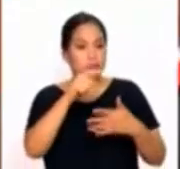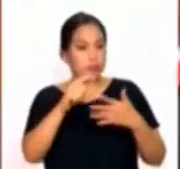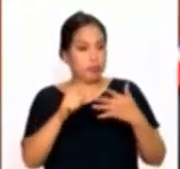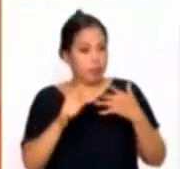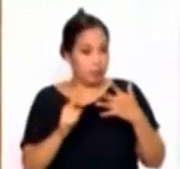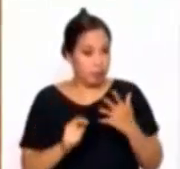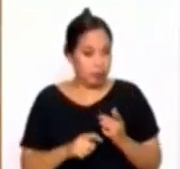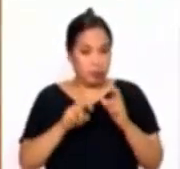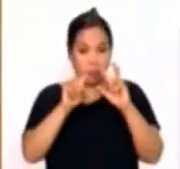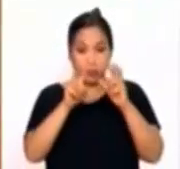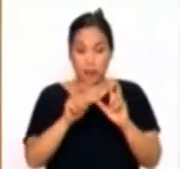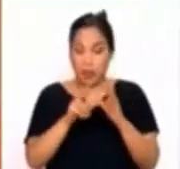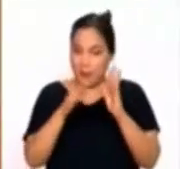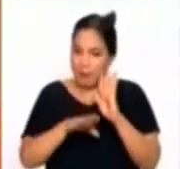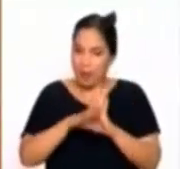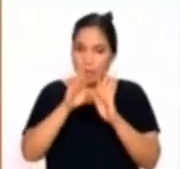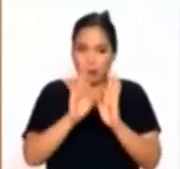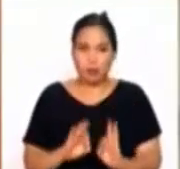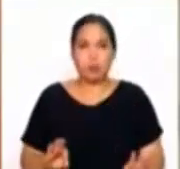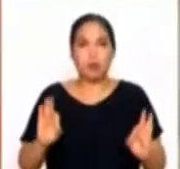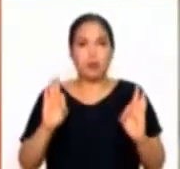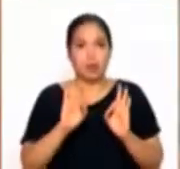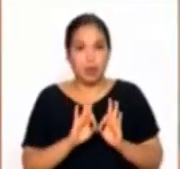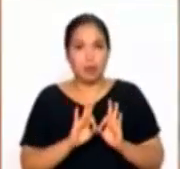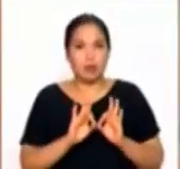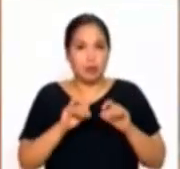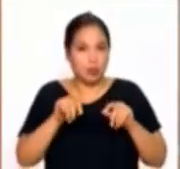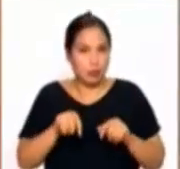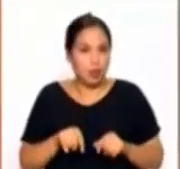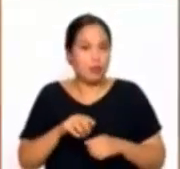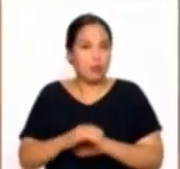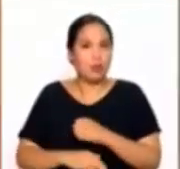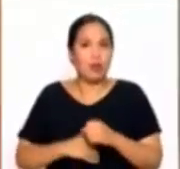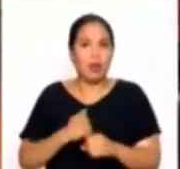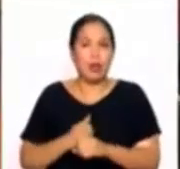importante, comparte nuestra información con nosotros. Será hasta la próxima. Tupananchis Kama.